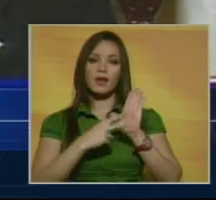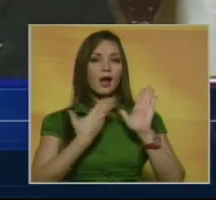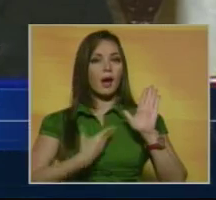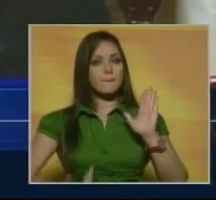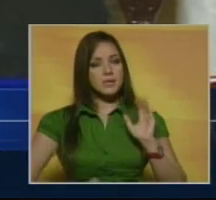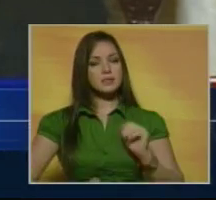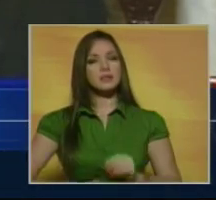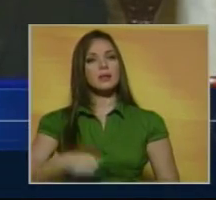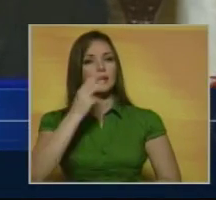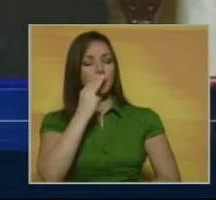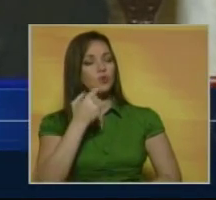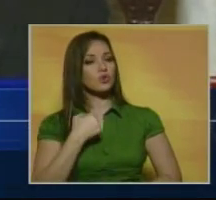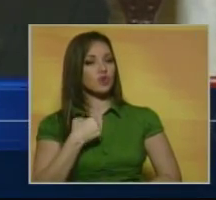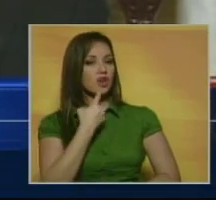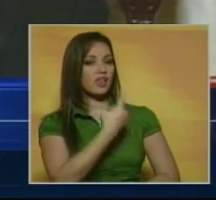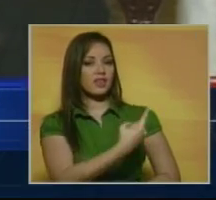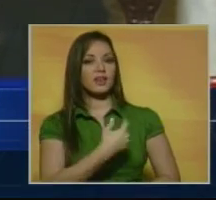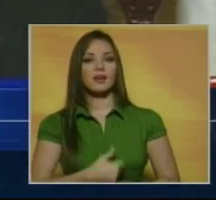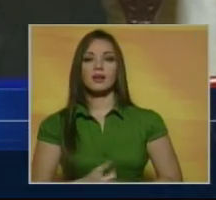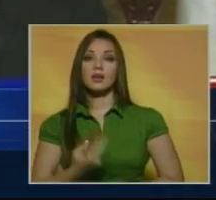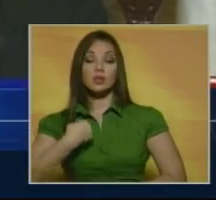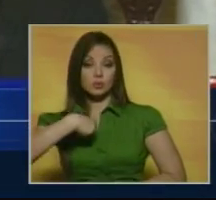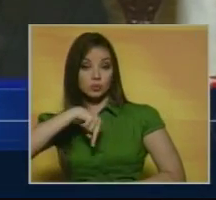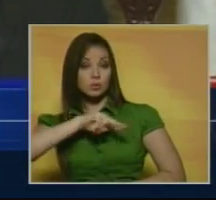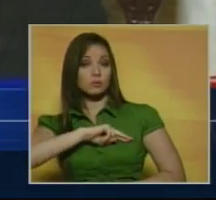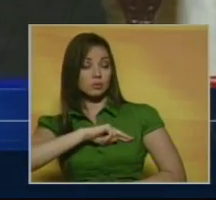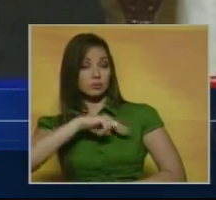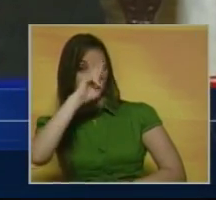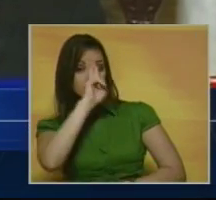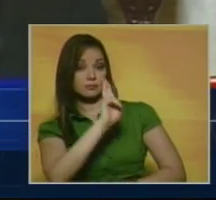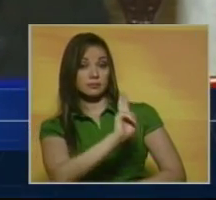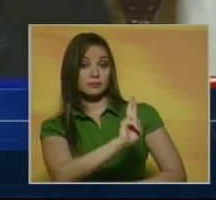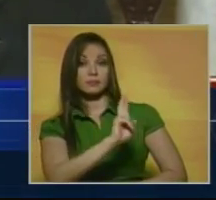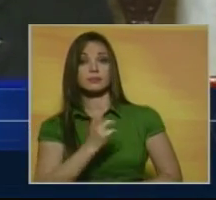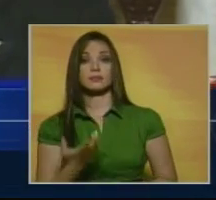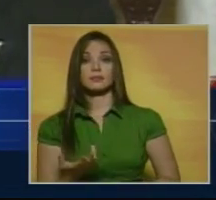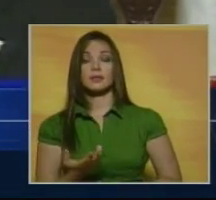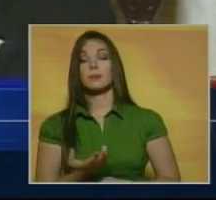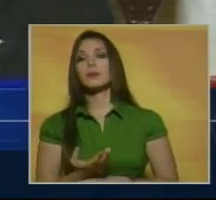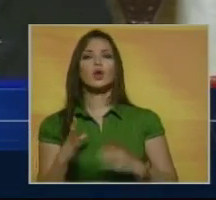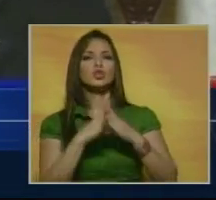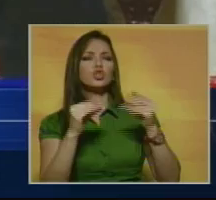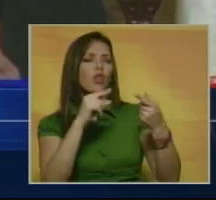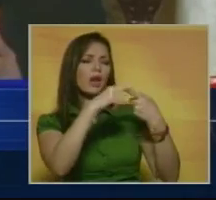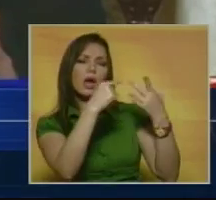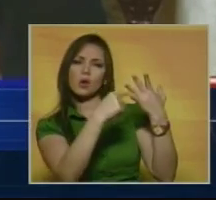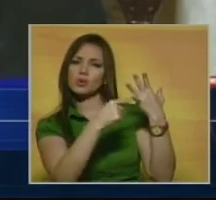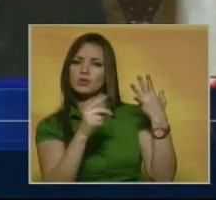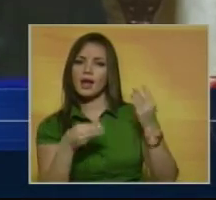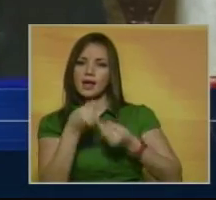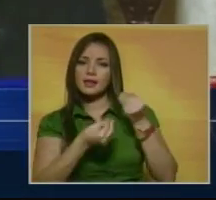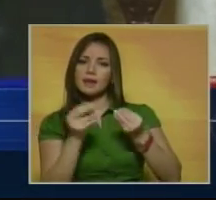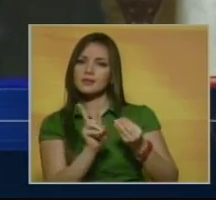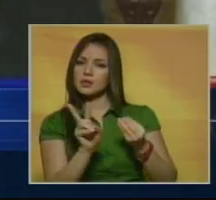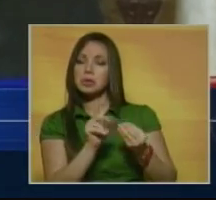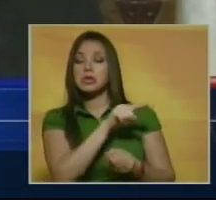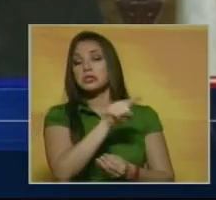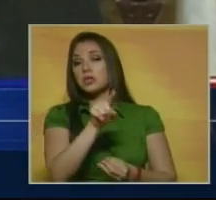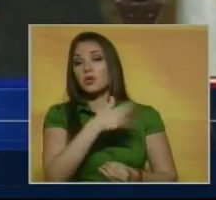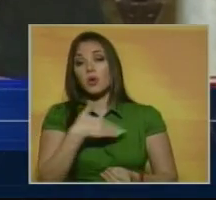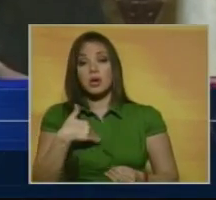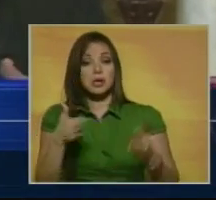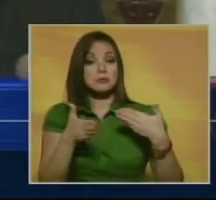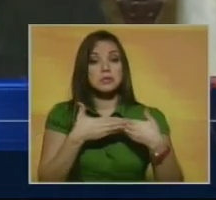presidente Maduro que nosotros respetábamos todo lo que hacía Venezuela, si quería cerrar la